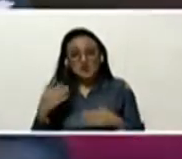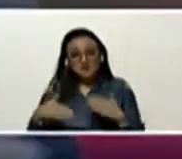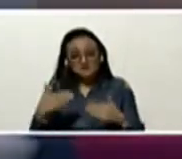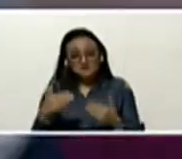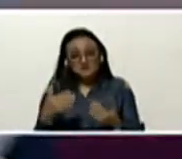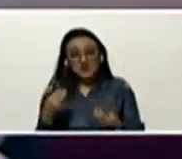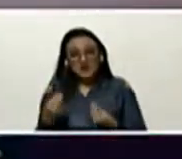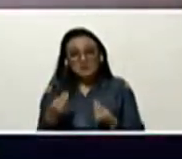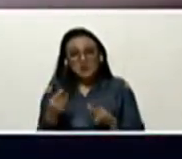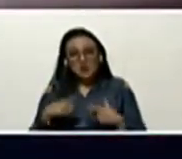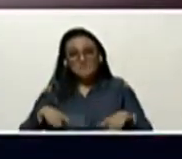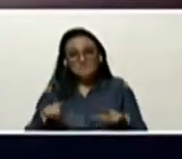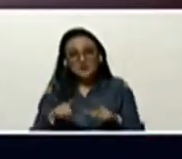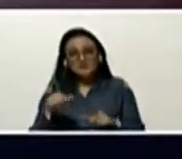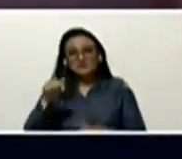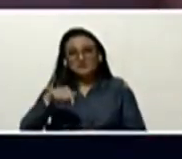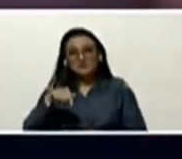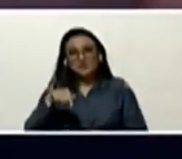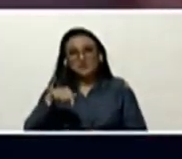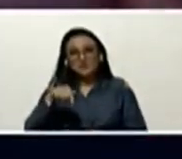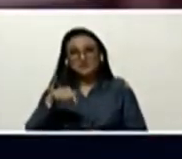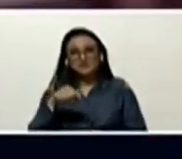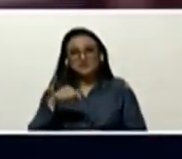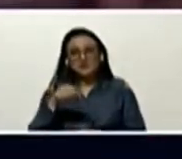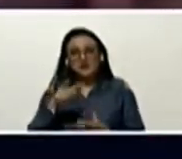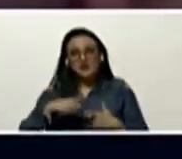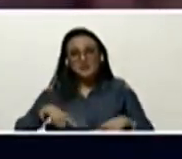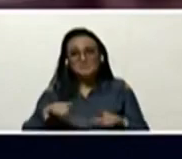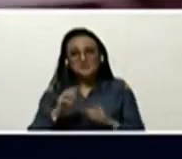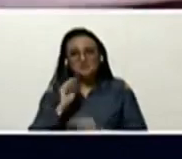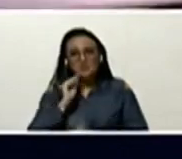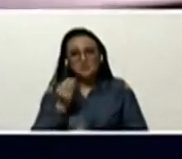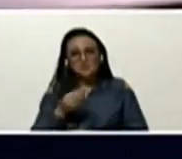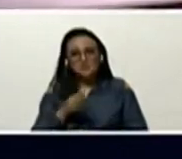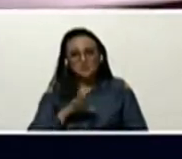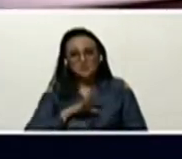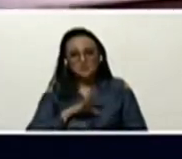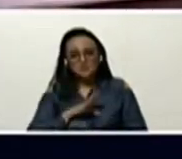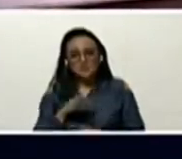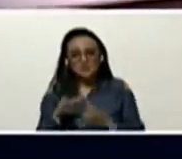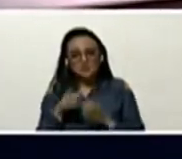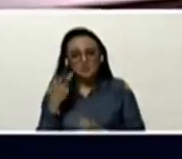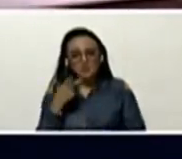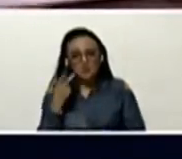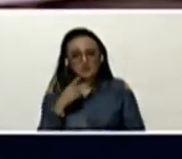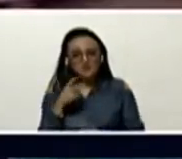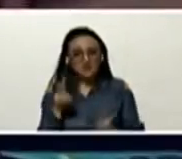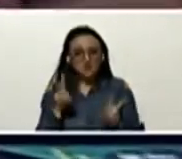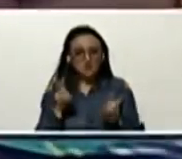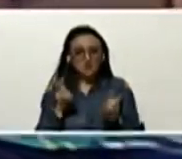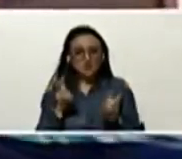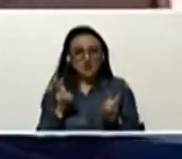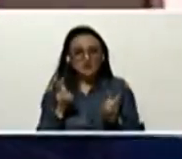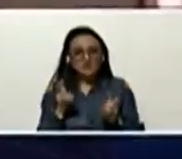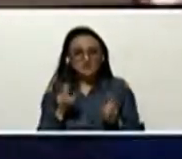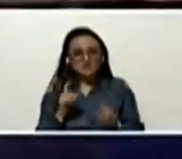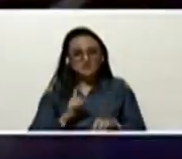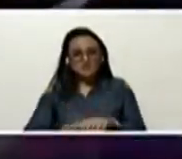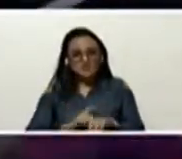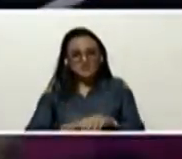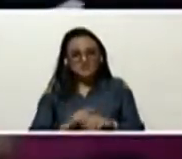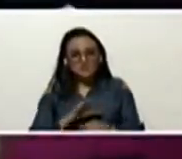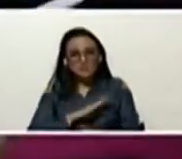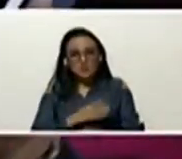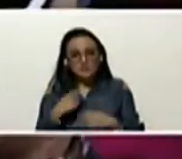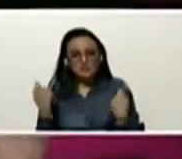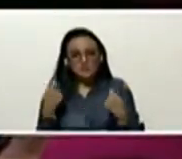estos espacios como la Filben, pero también dentro de los espacios de la juventud del partido, de las nuevas expresiones del